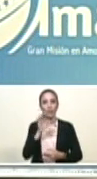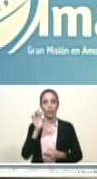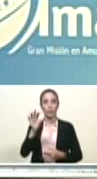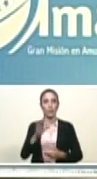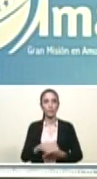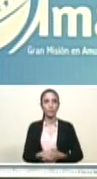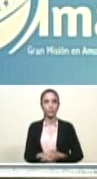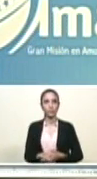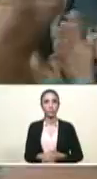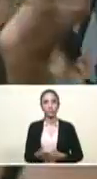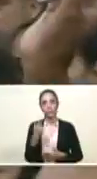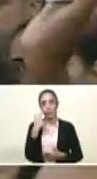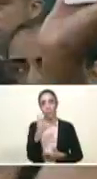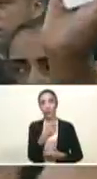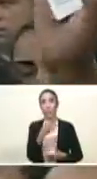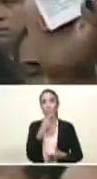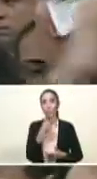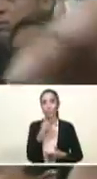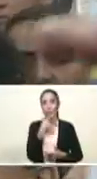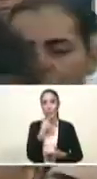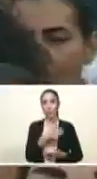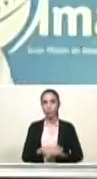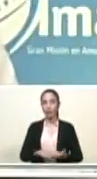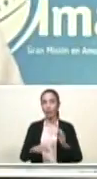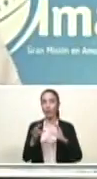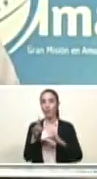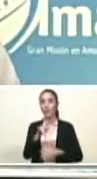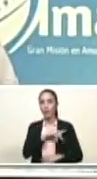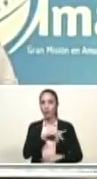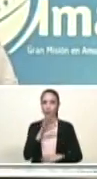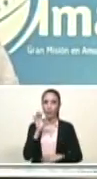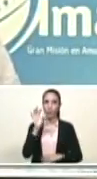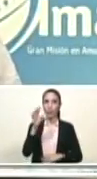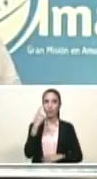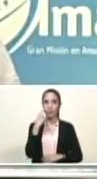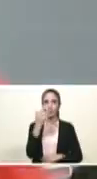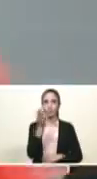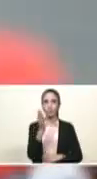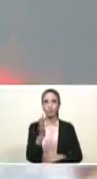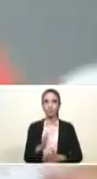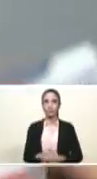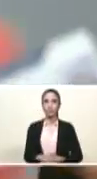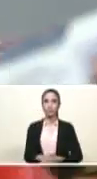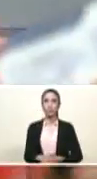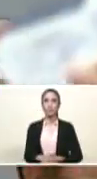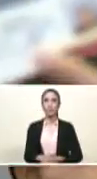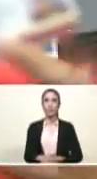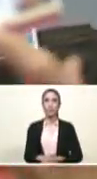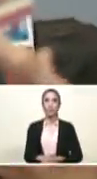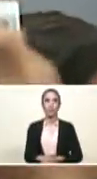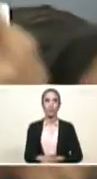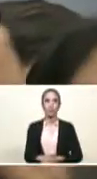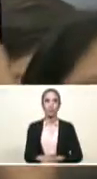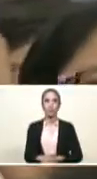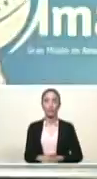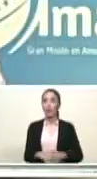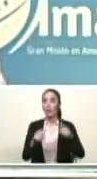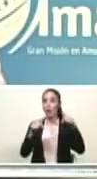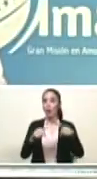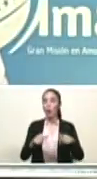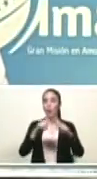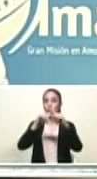y vea lo bello que es. Con el carnet de la patria, hoy vamos a